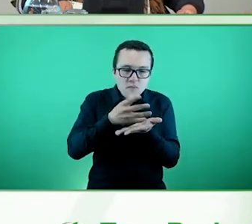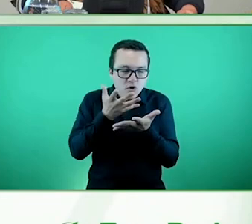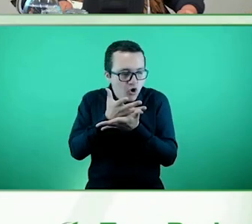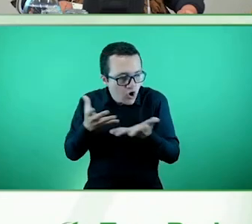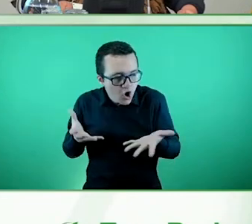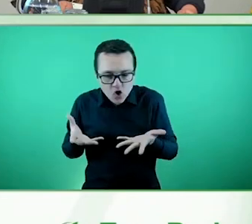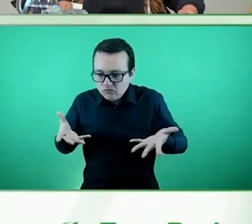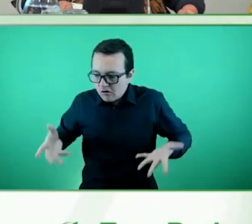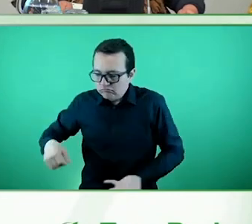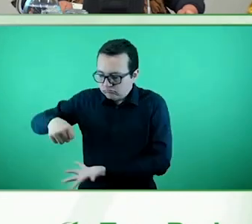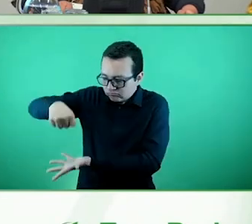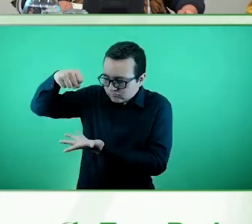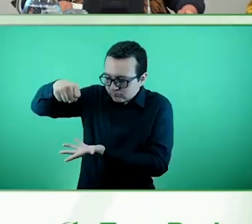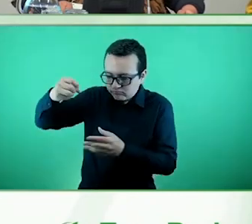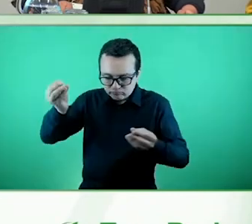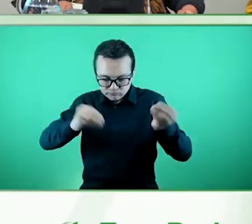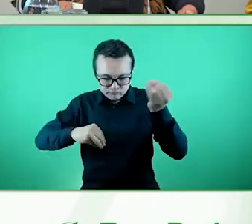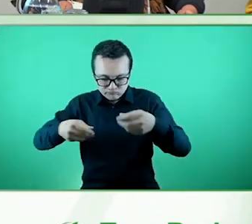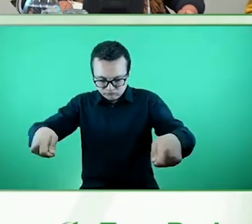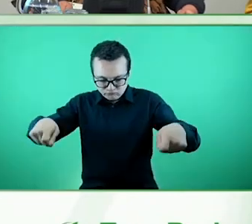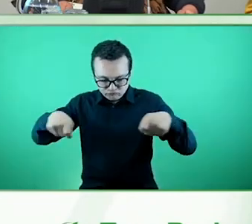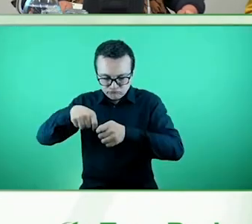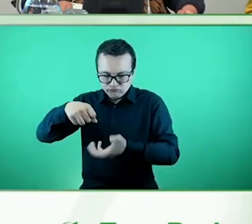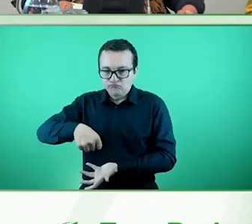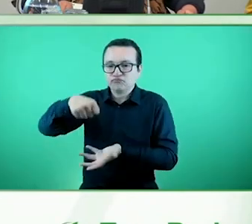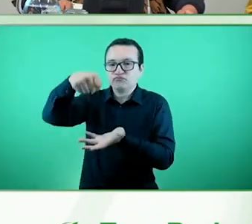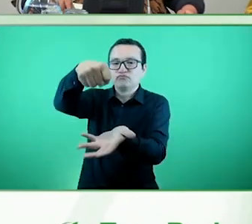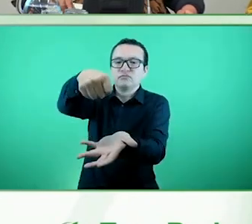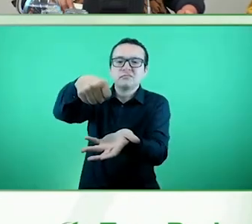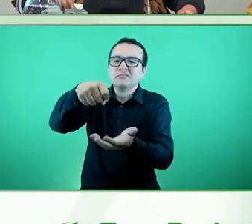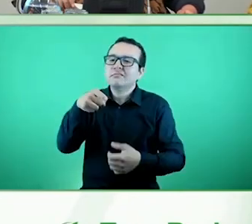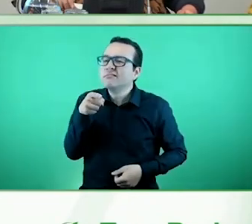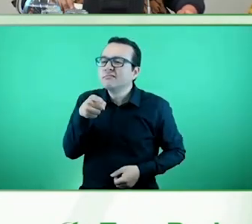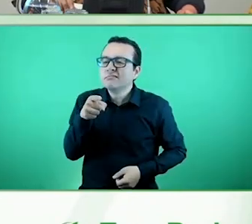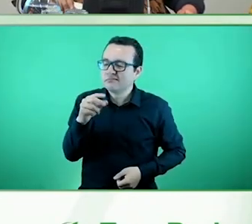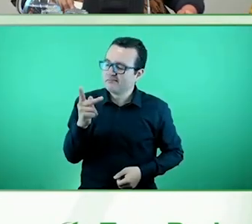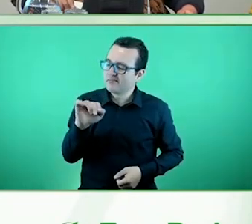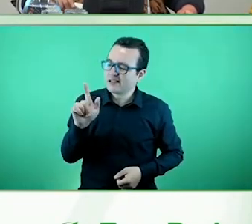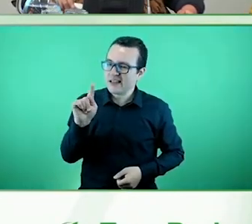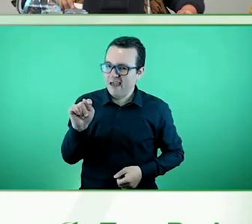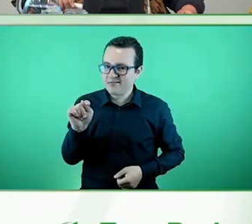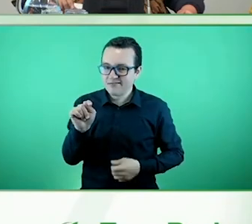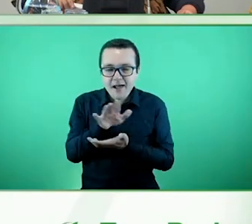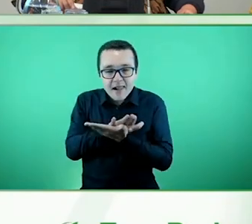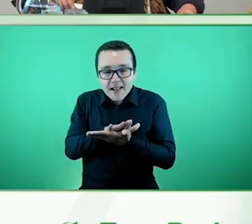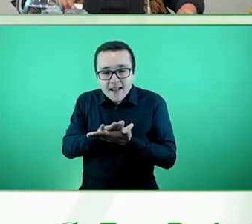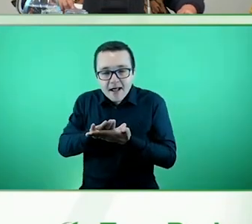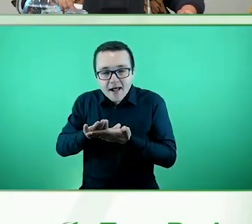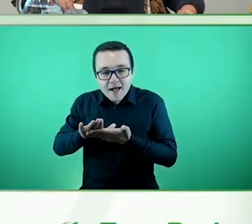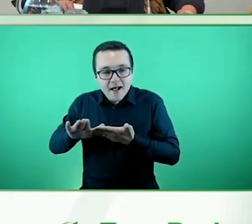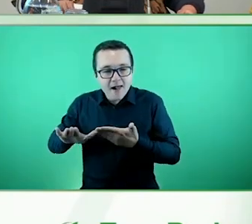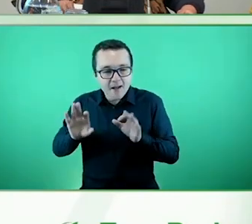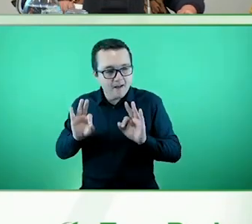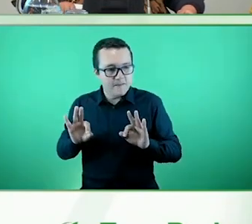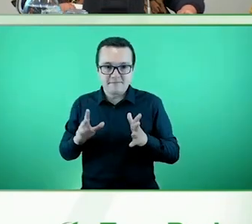herramientas, principalmente kits de sanitizantes, sobre todo en el periodo de la pandemia.